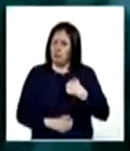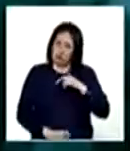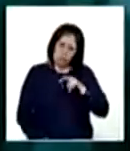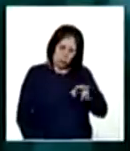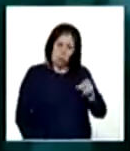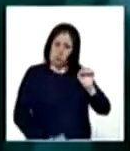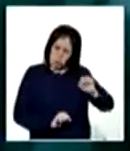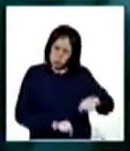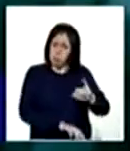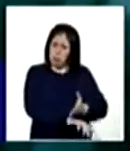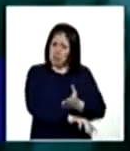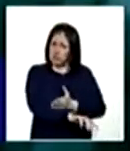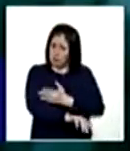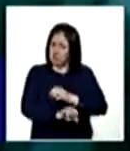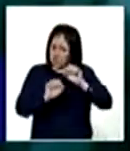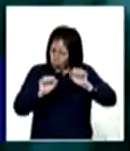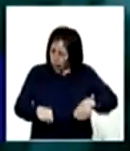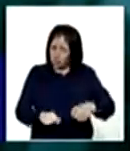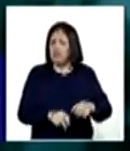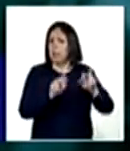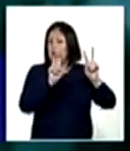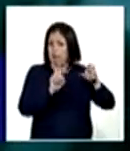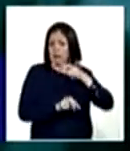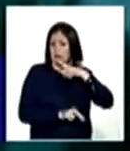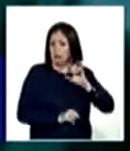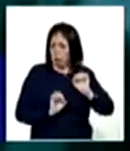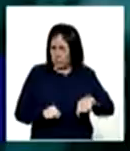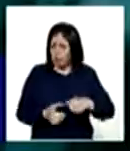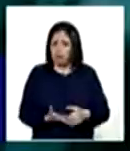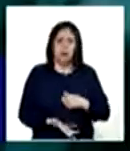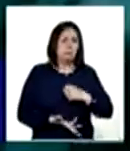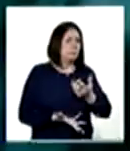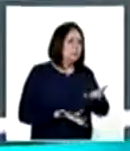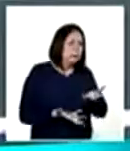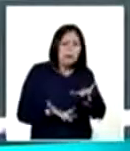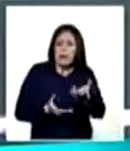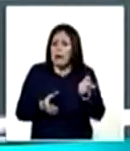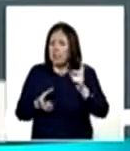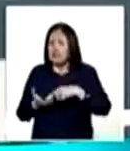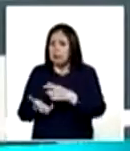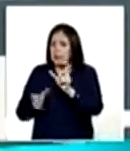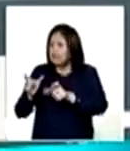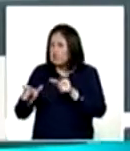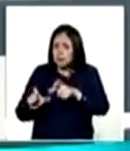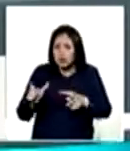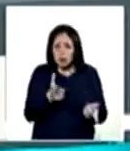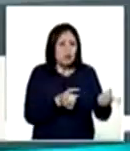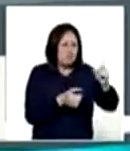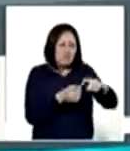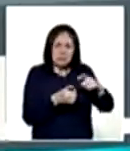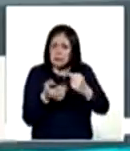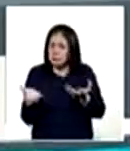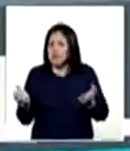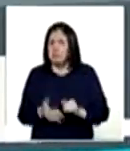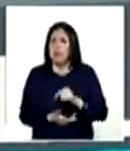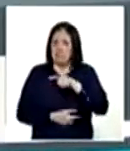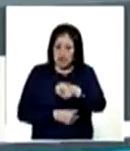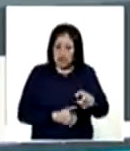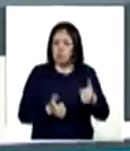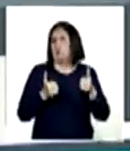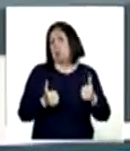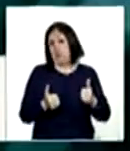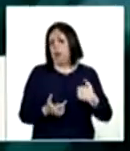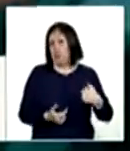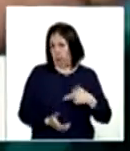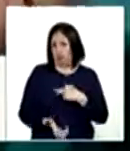vamos avanzando en el tema. ¿Por qué? Porque estamos también invitando a participar a la población. Y eso también es algo que tenemos